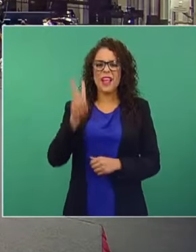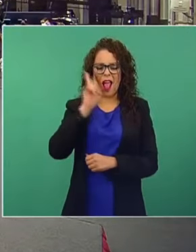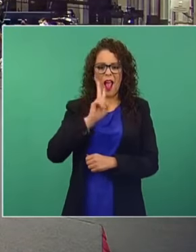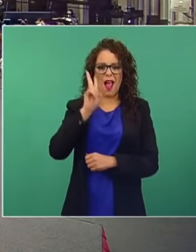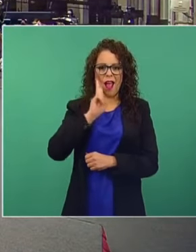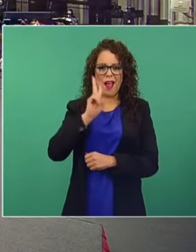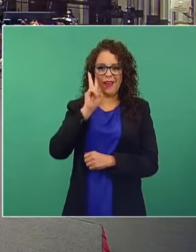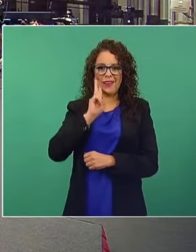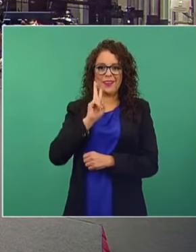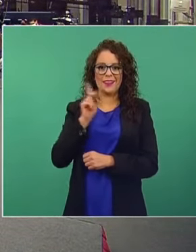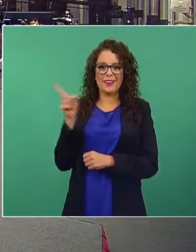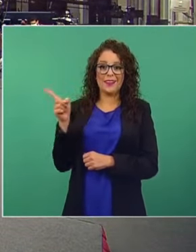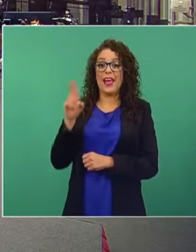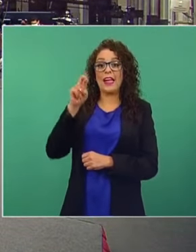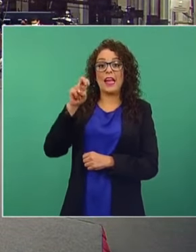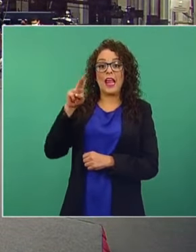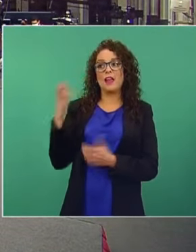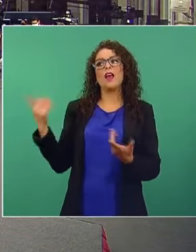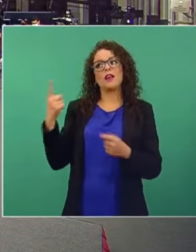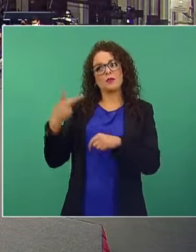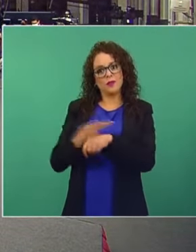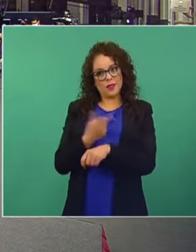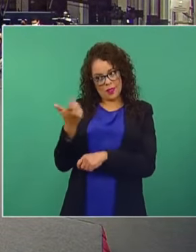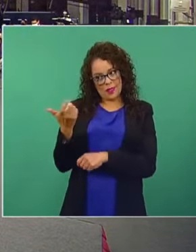A ver si no nos cobra René.